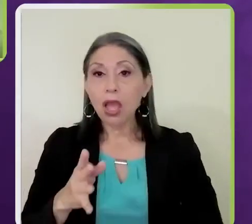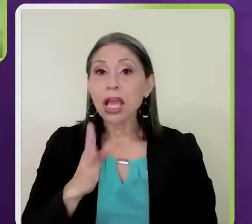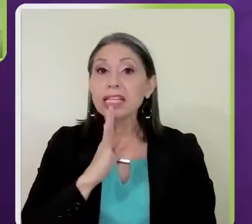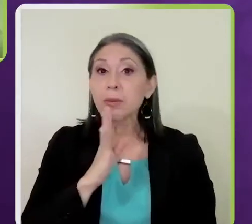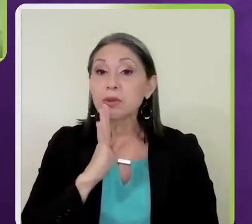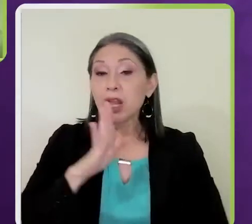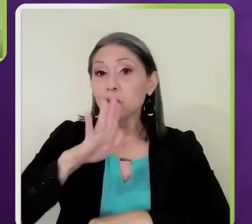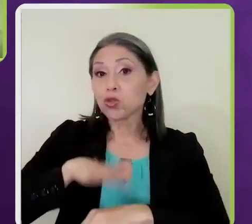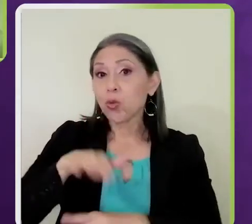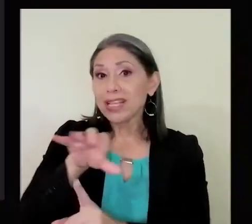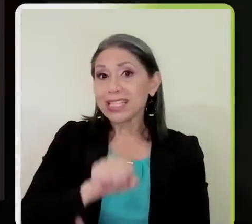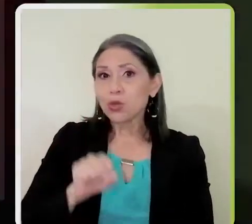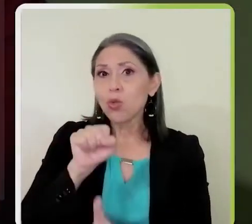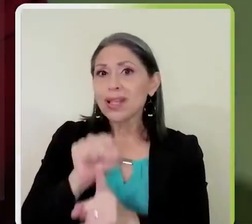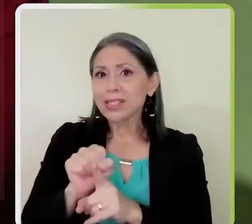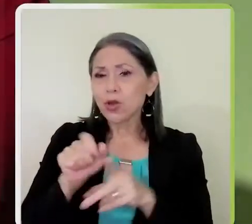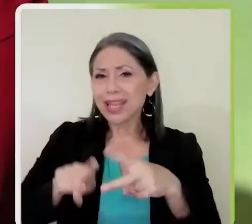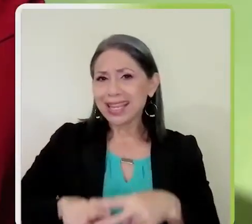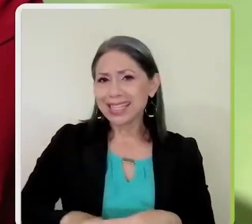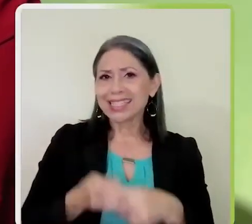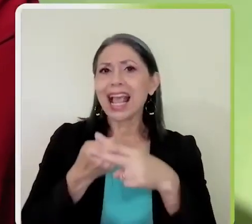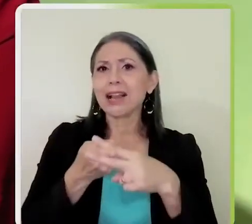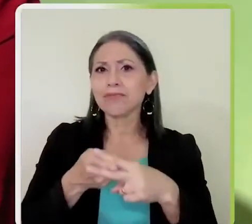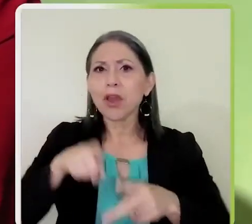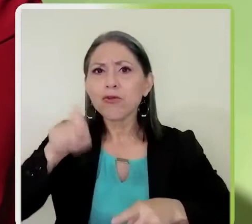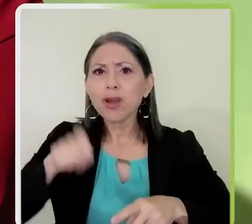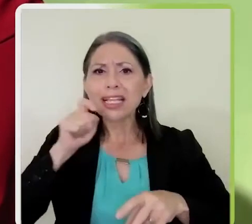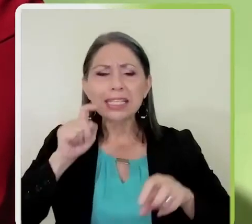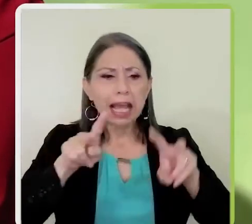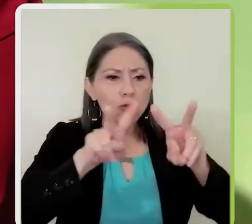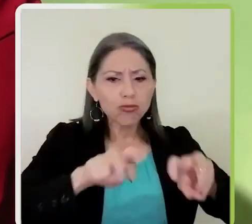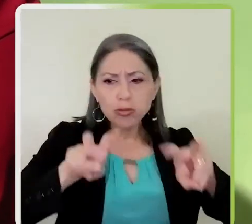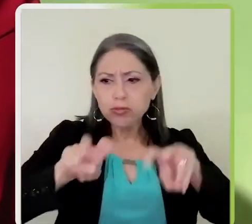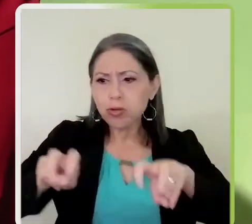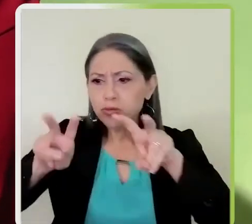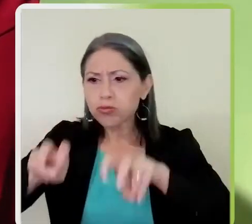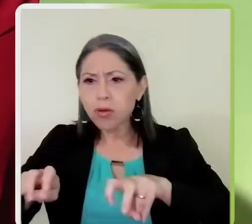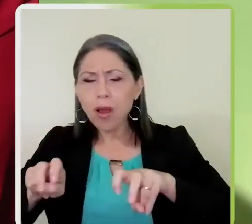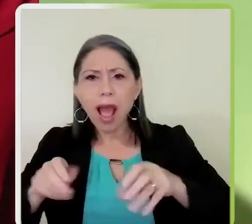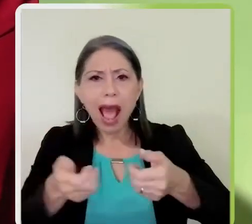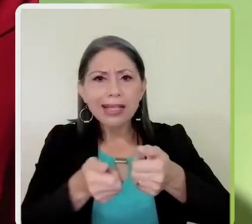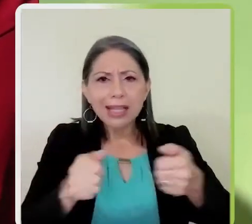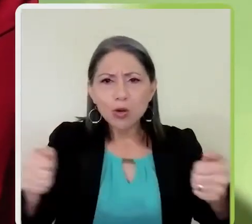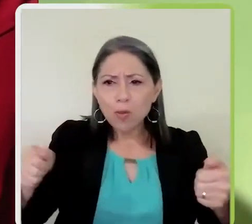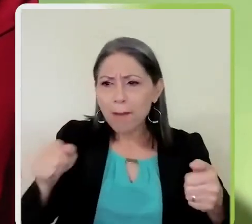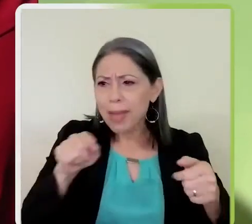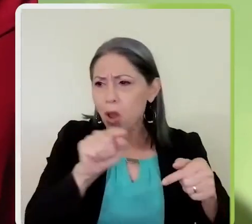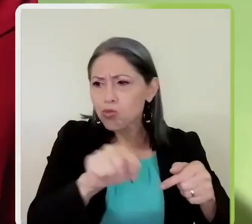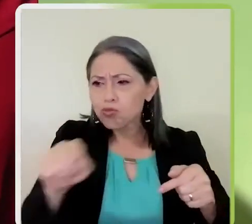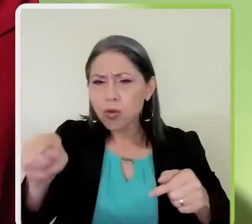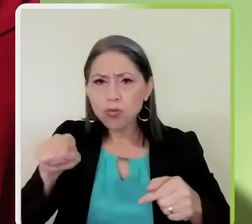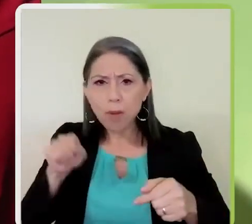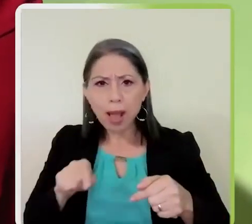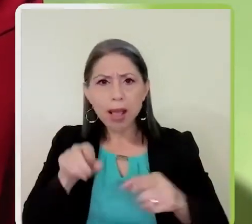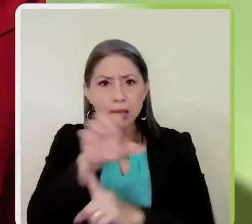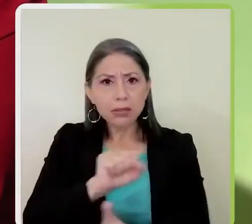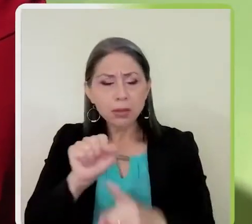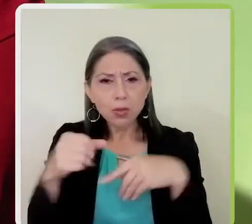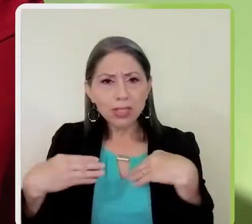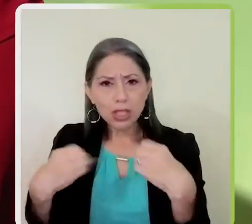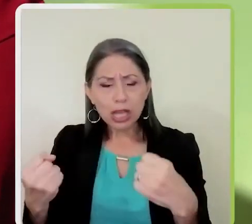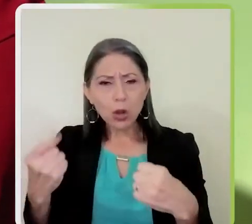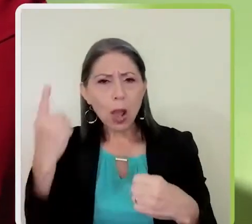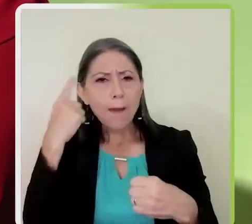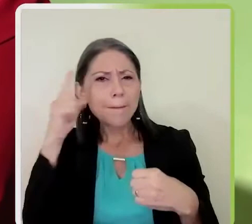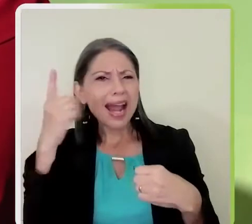la situación inicial, ¿verdad? De este mapeo que fue necesario hacer ante la situación de la crisis sanitaria para lograr